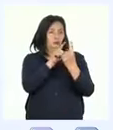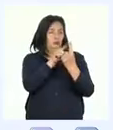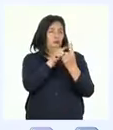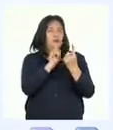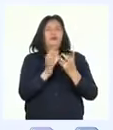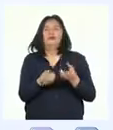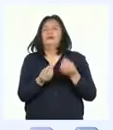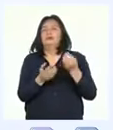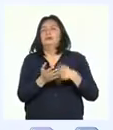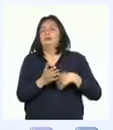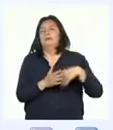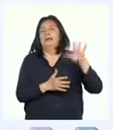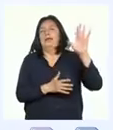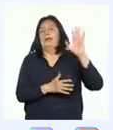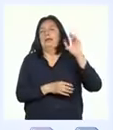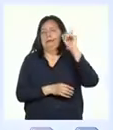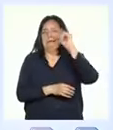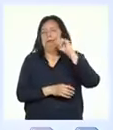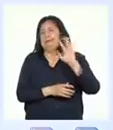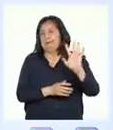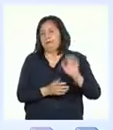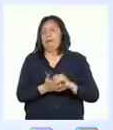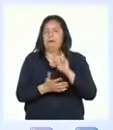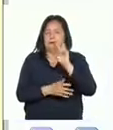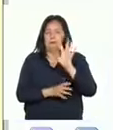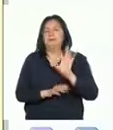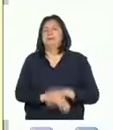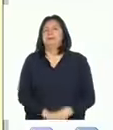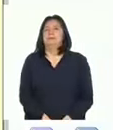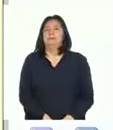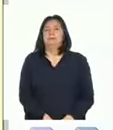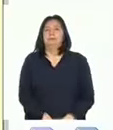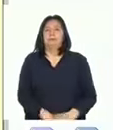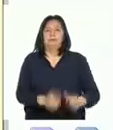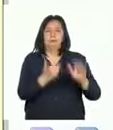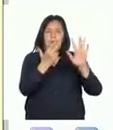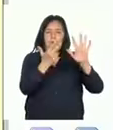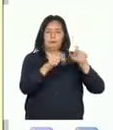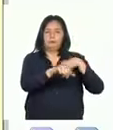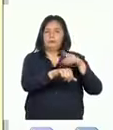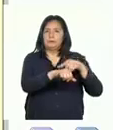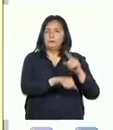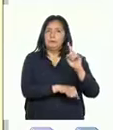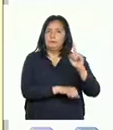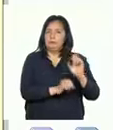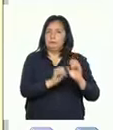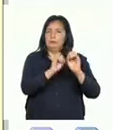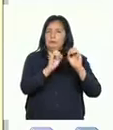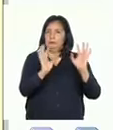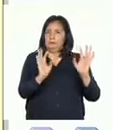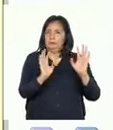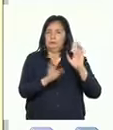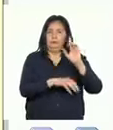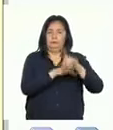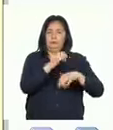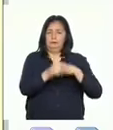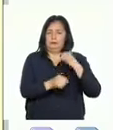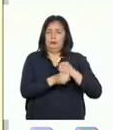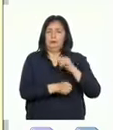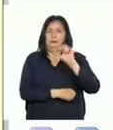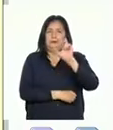ellas es más compleja. Veamos. 8 horas diarias de sueño en un año